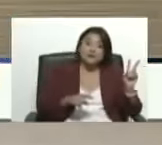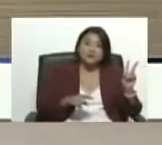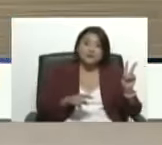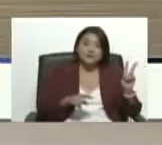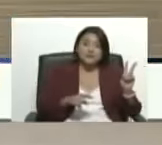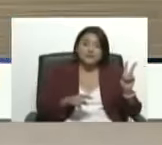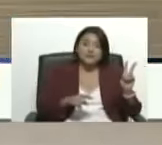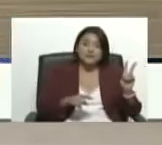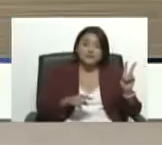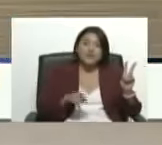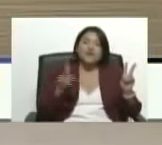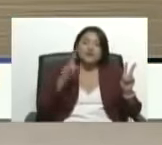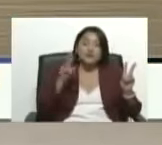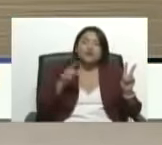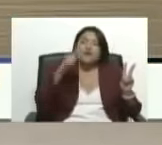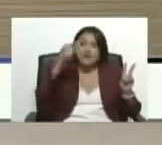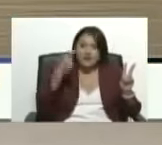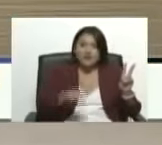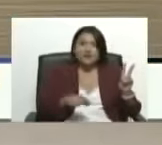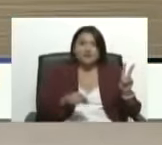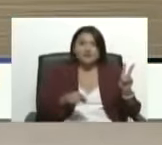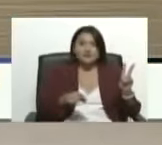tiene Venezuela.